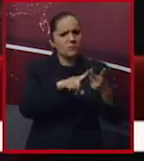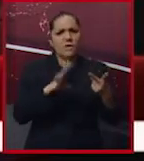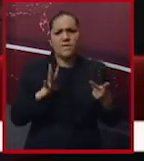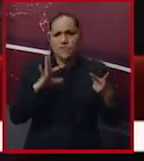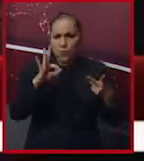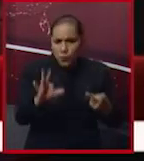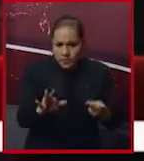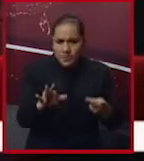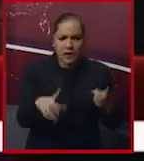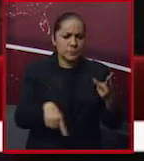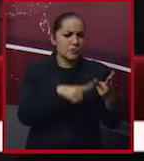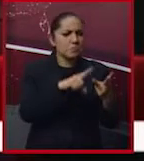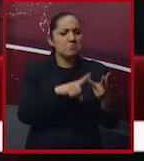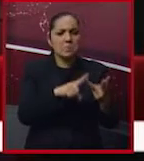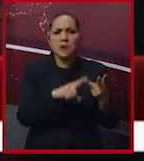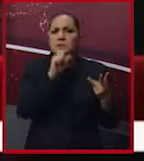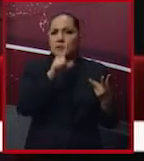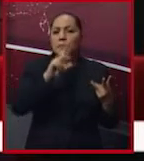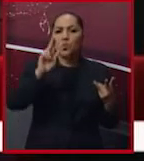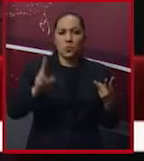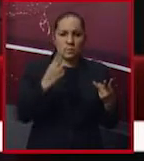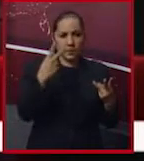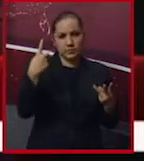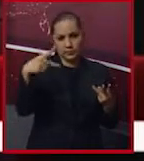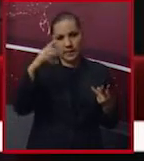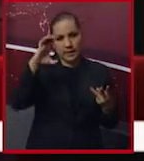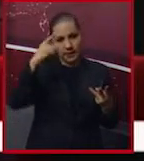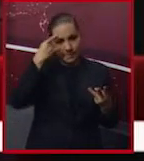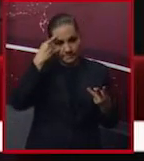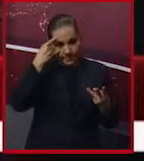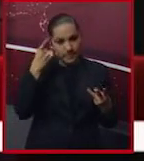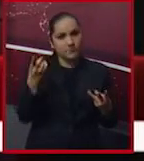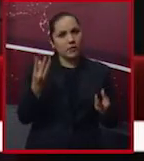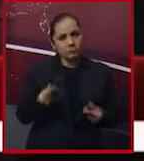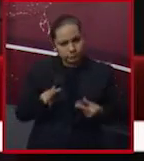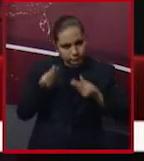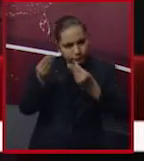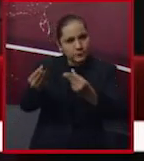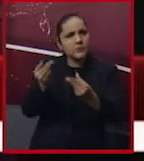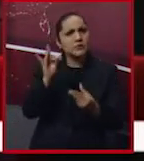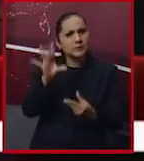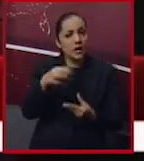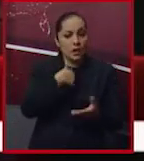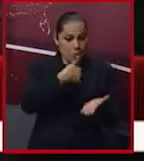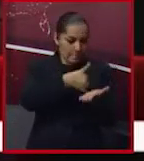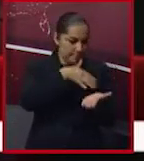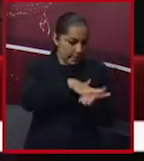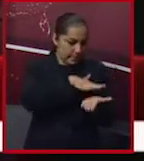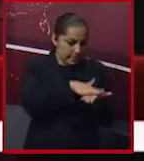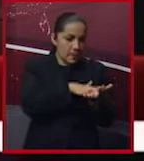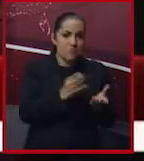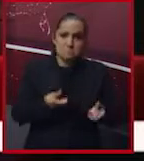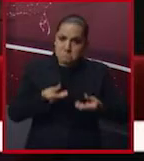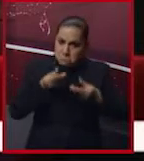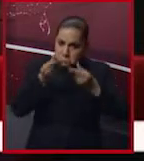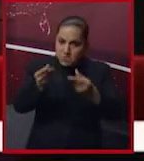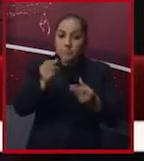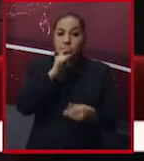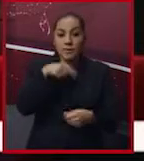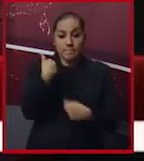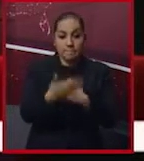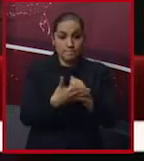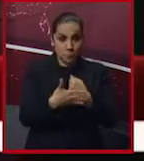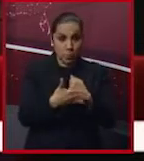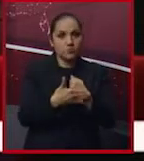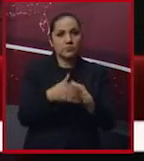la universidad en el estado de Campeche. Hemos tenido ahorita una edición que se va a presentar de